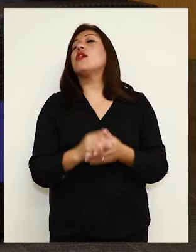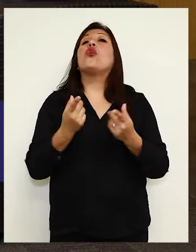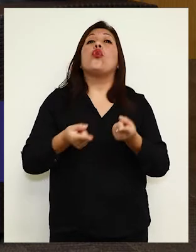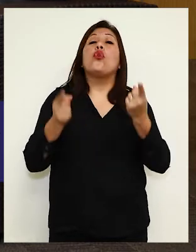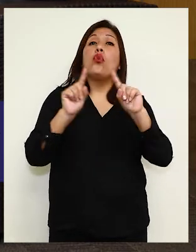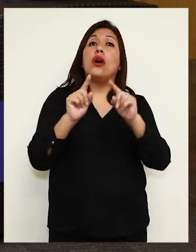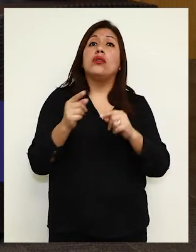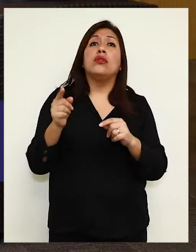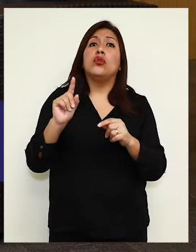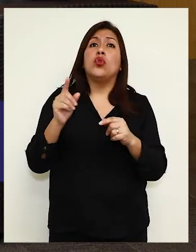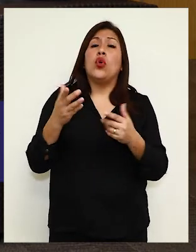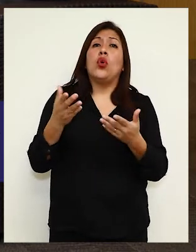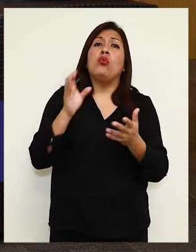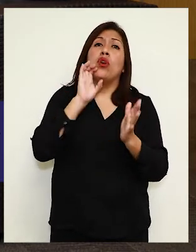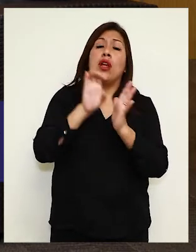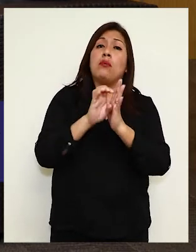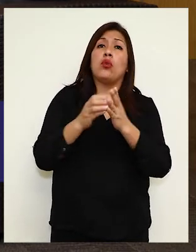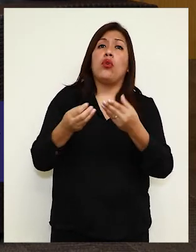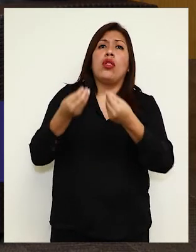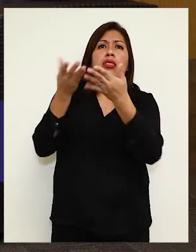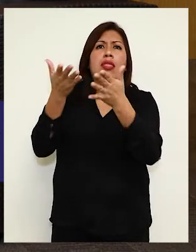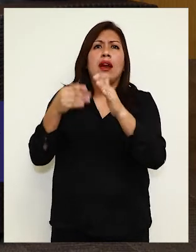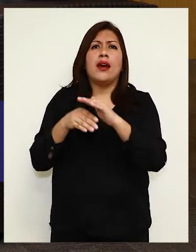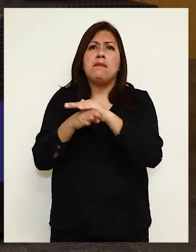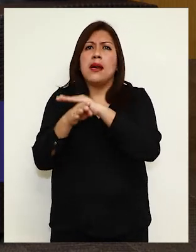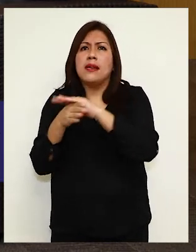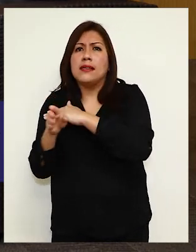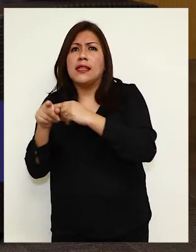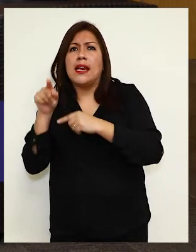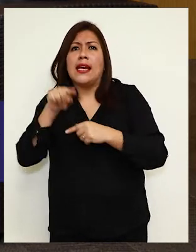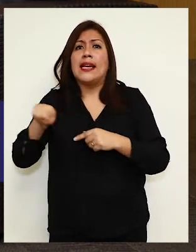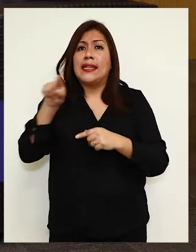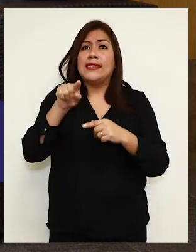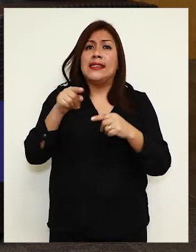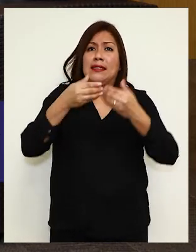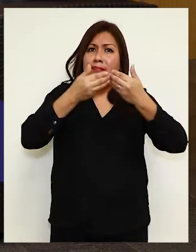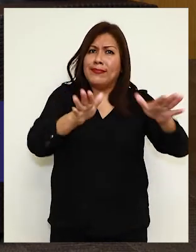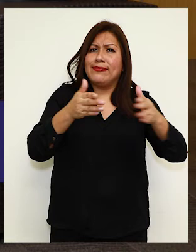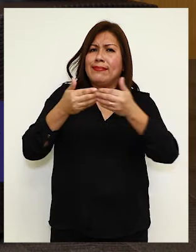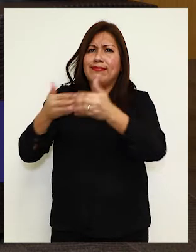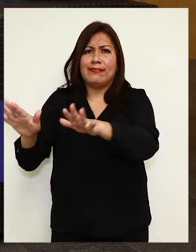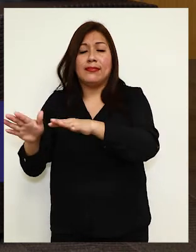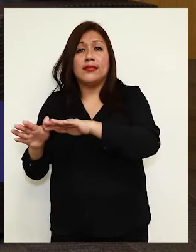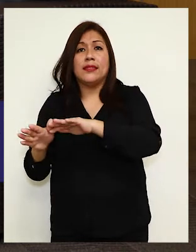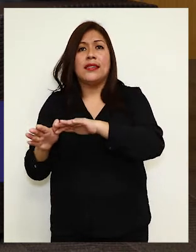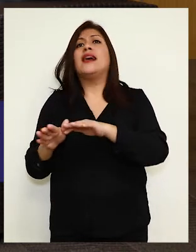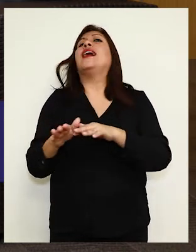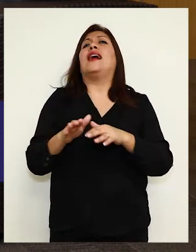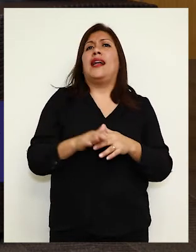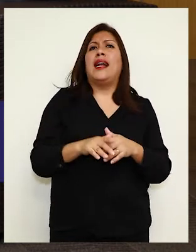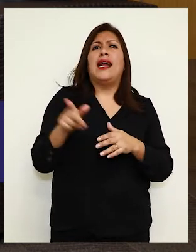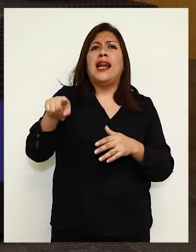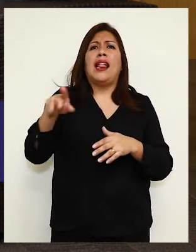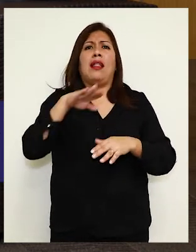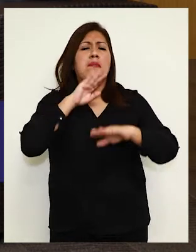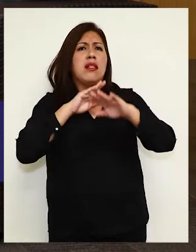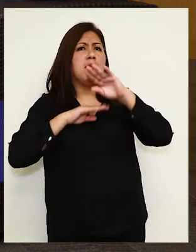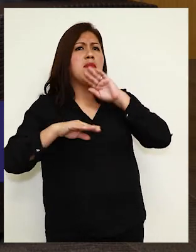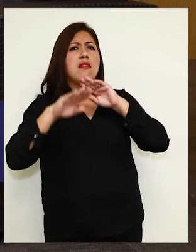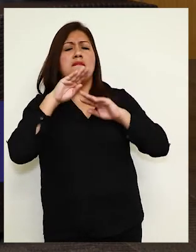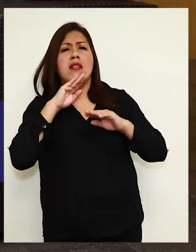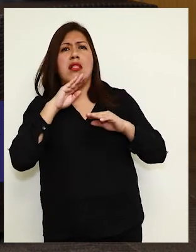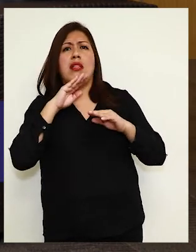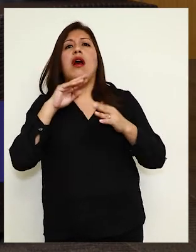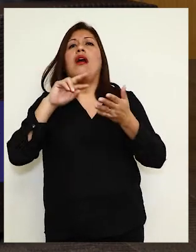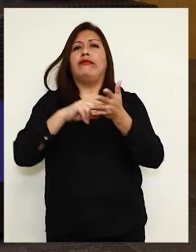no se sobrepasan estas barreras, la discapacidad recién aparece. Y ojo, hay otro